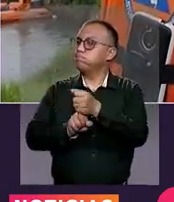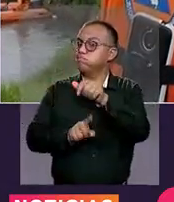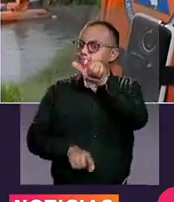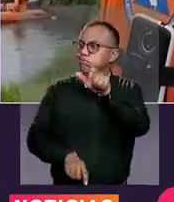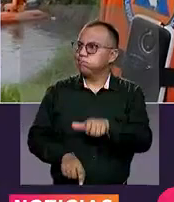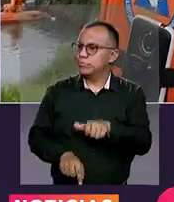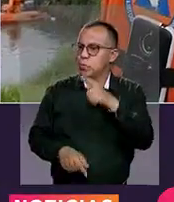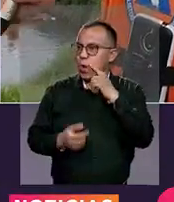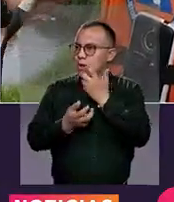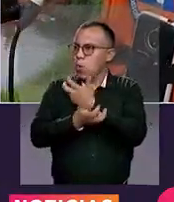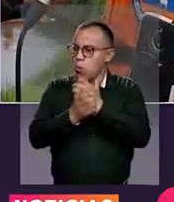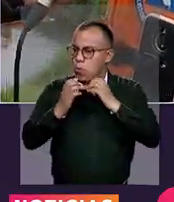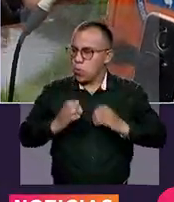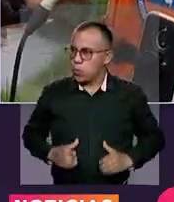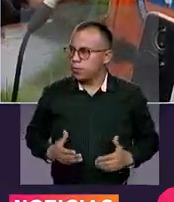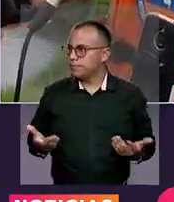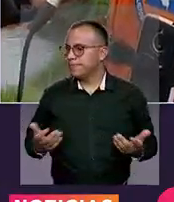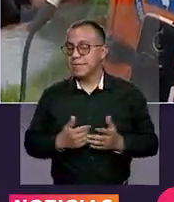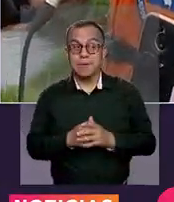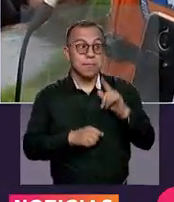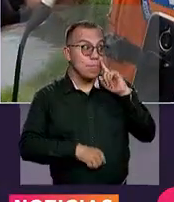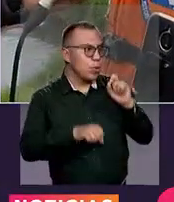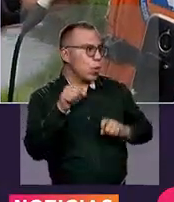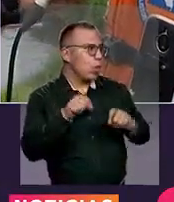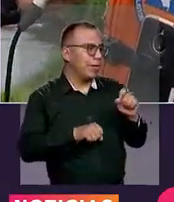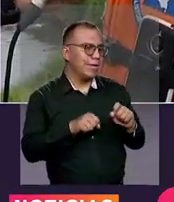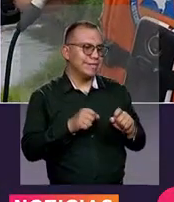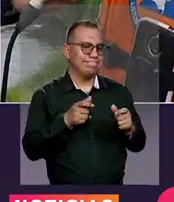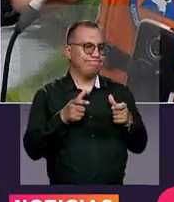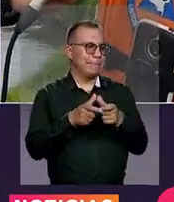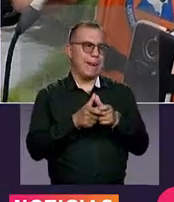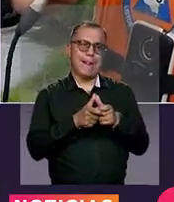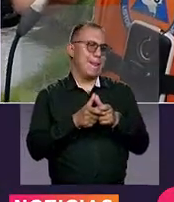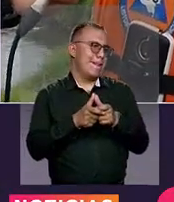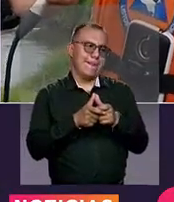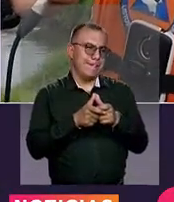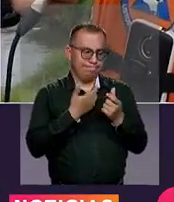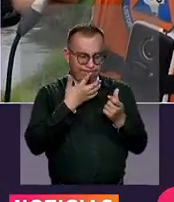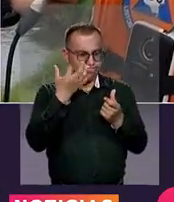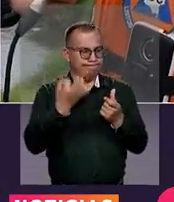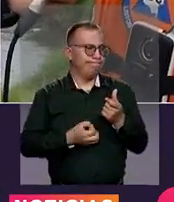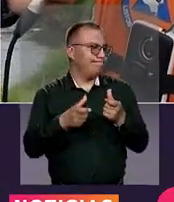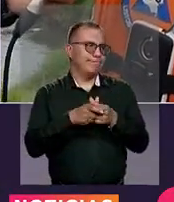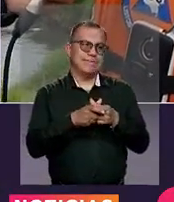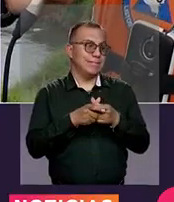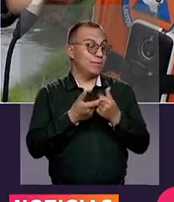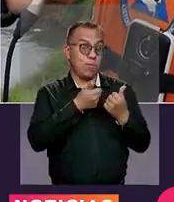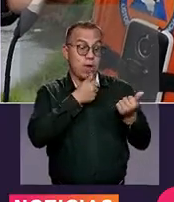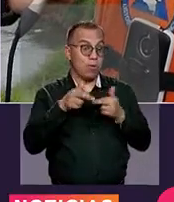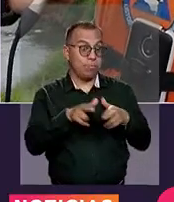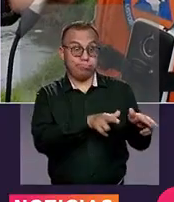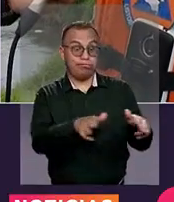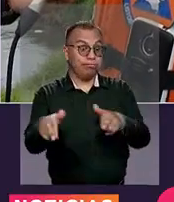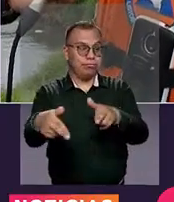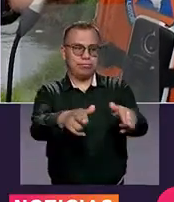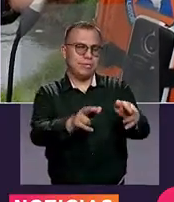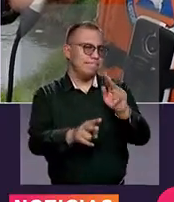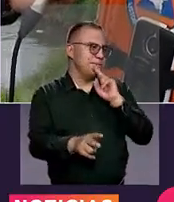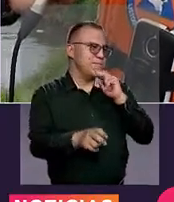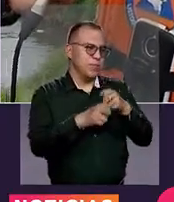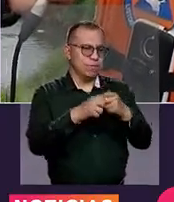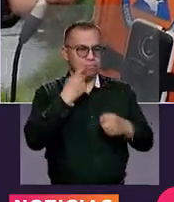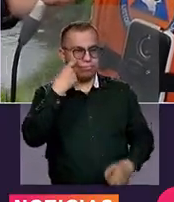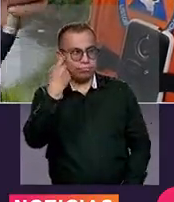un río como este? Probabilidades, muy pocas de verdad. Es muy grande y ya le digo, es muy difícil la